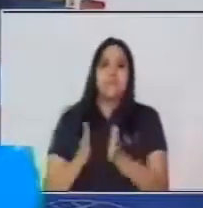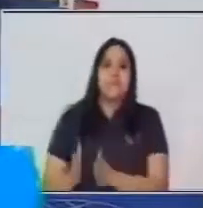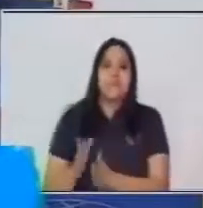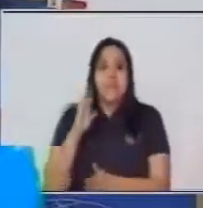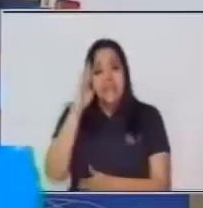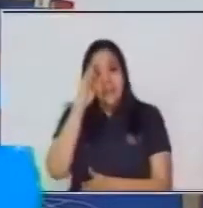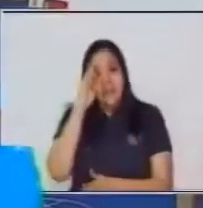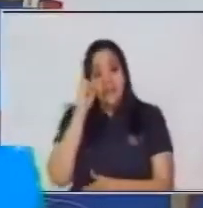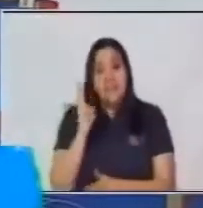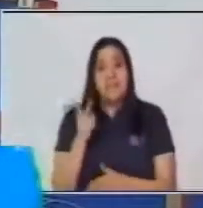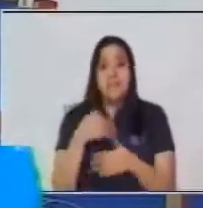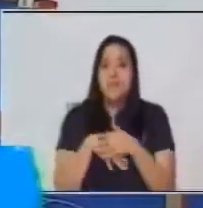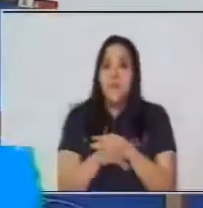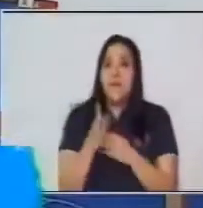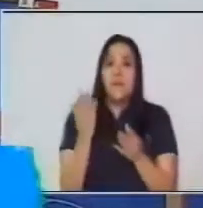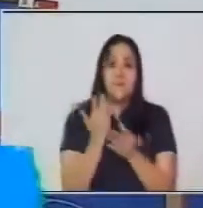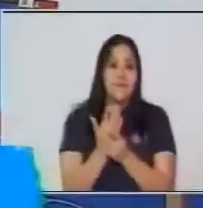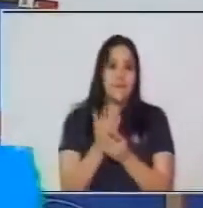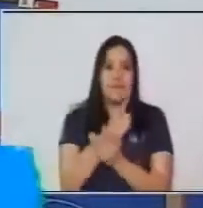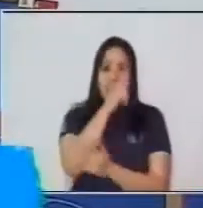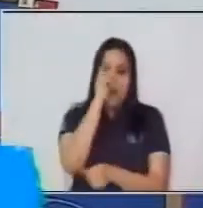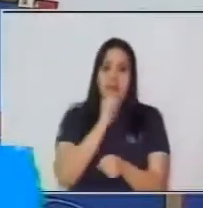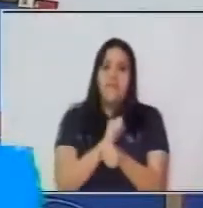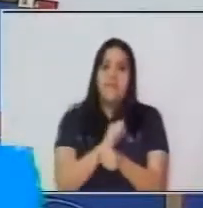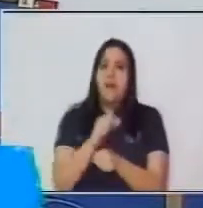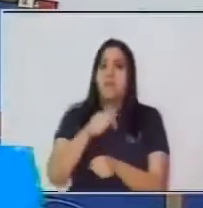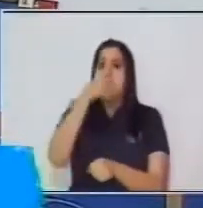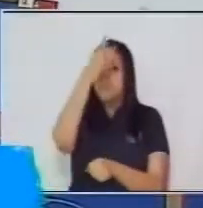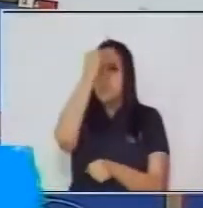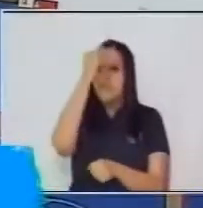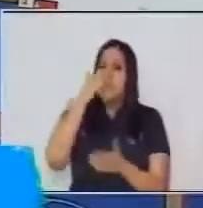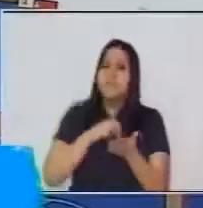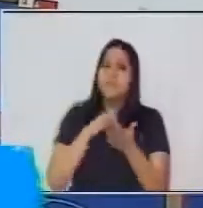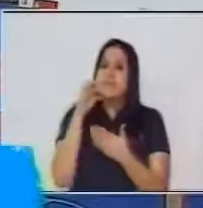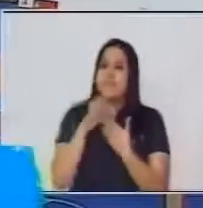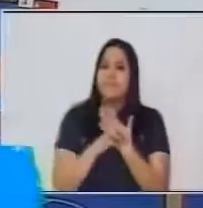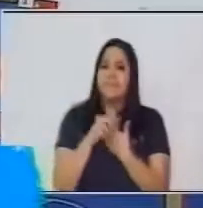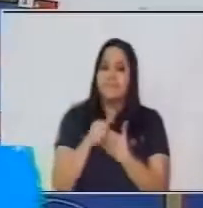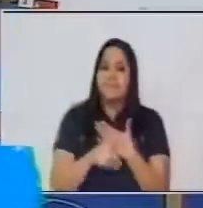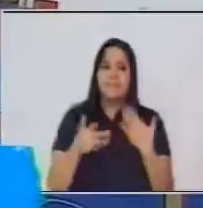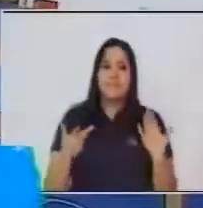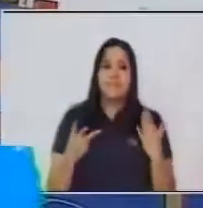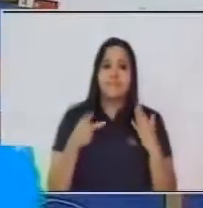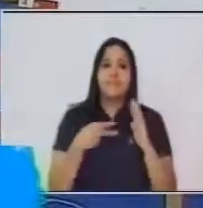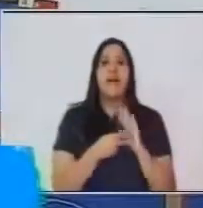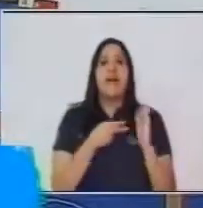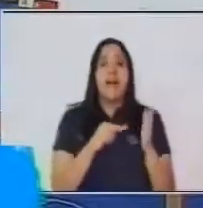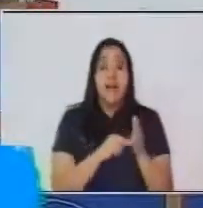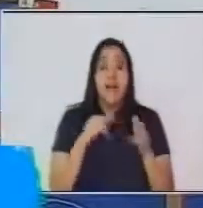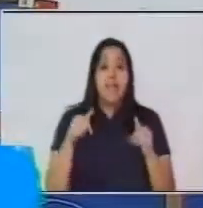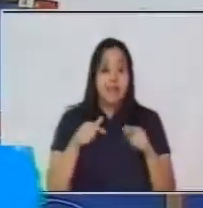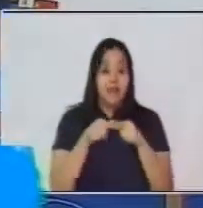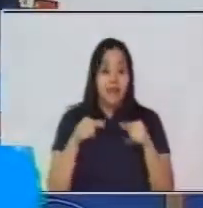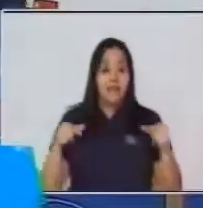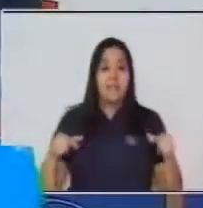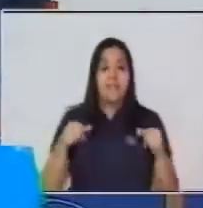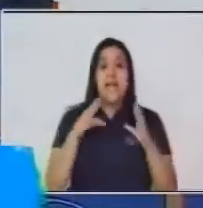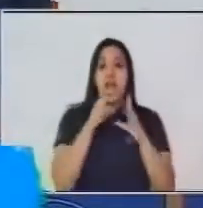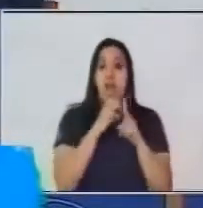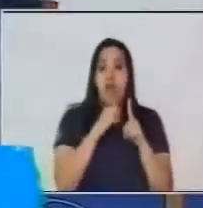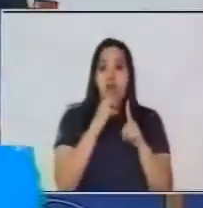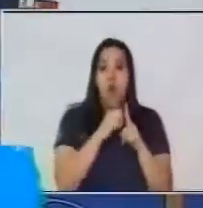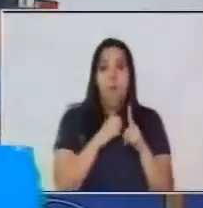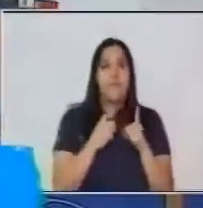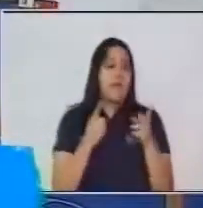en tu portafolio Aprendo en Casa. ¿Qué aprendiste en el programa de hoy? Acerca de la tira cómica, qué recursos